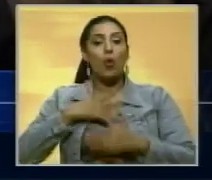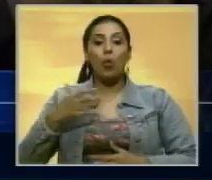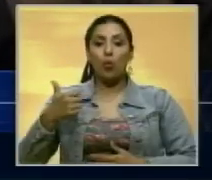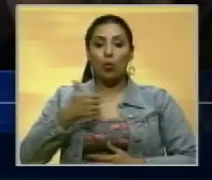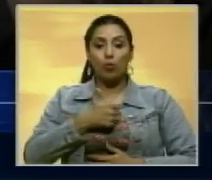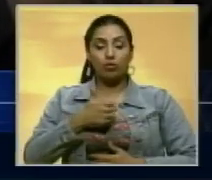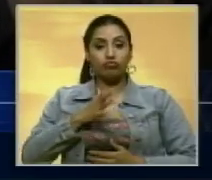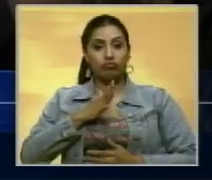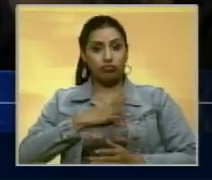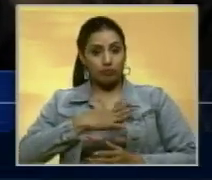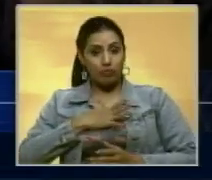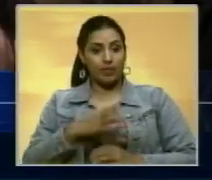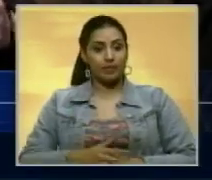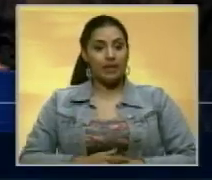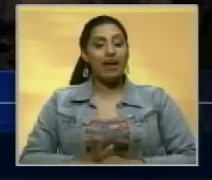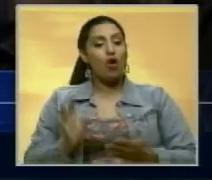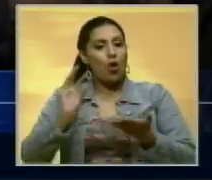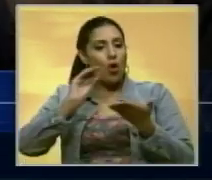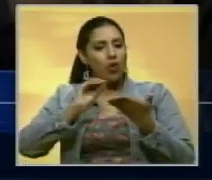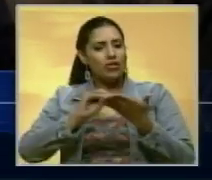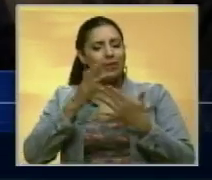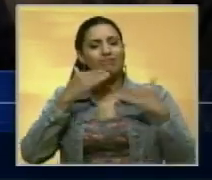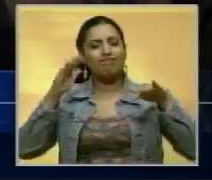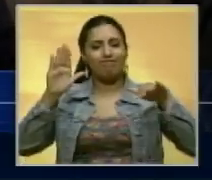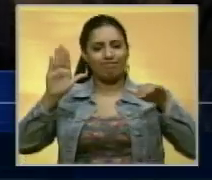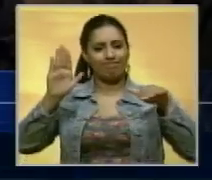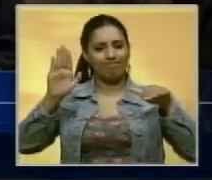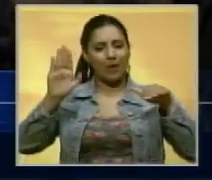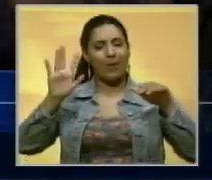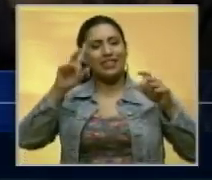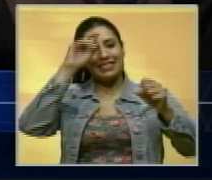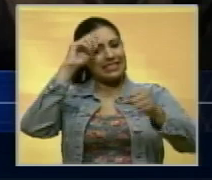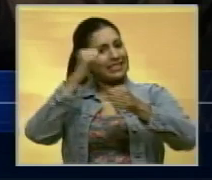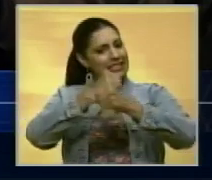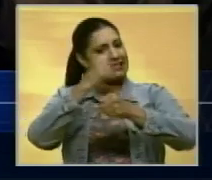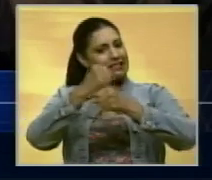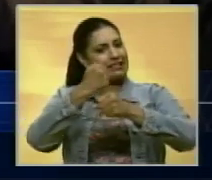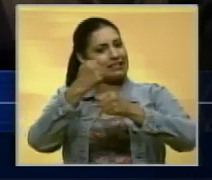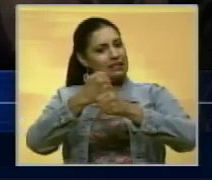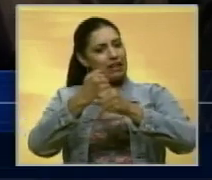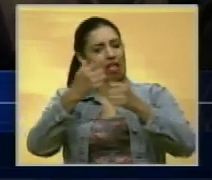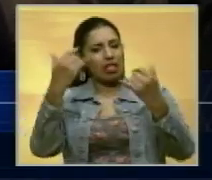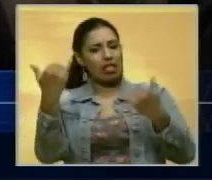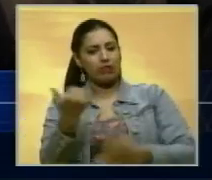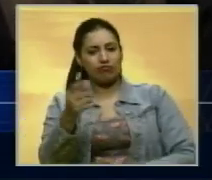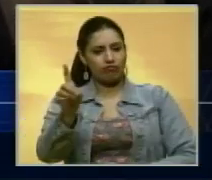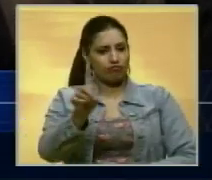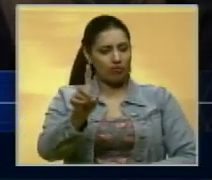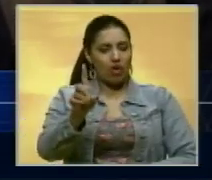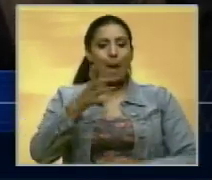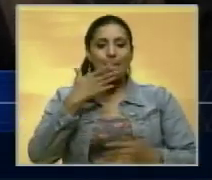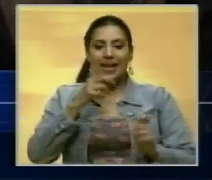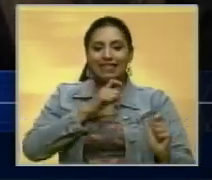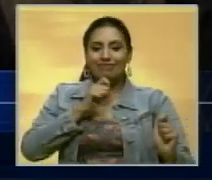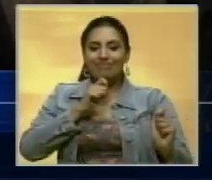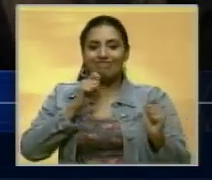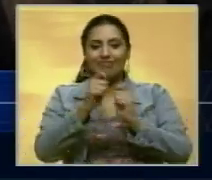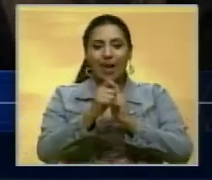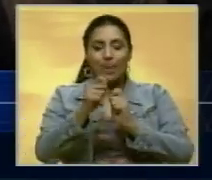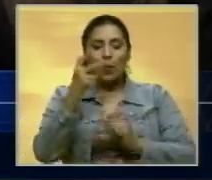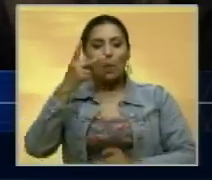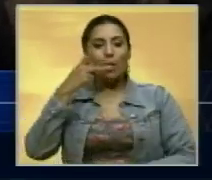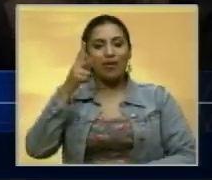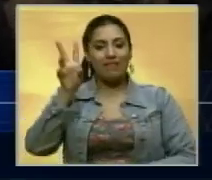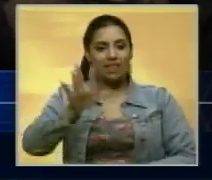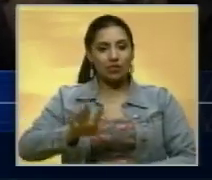Mesa de la Unidad Democrática, reiterando el compromiso de trabajar sin descanso por el cambio político en